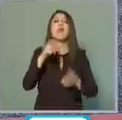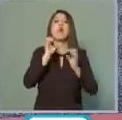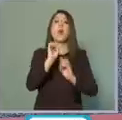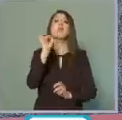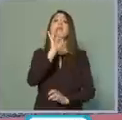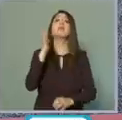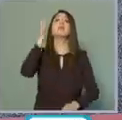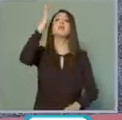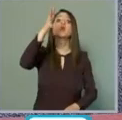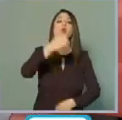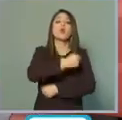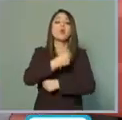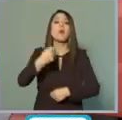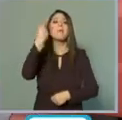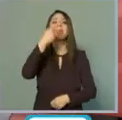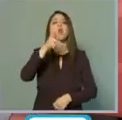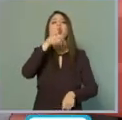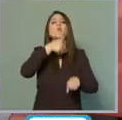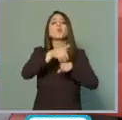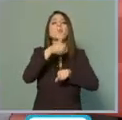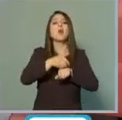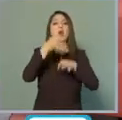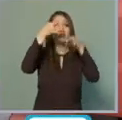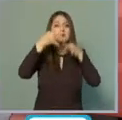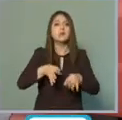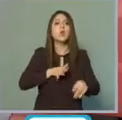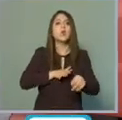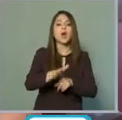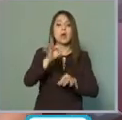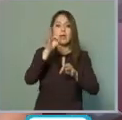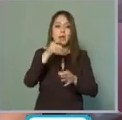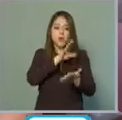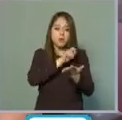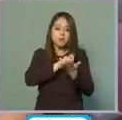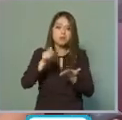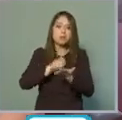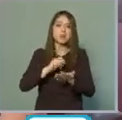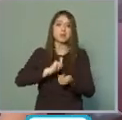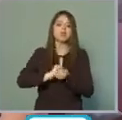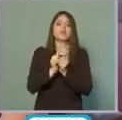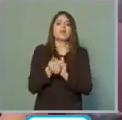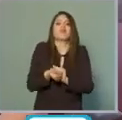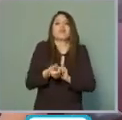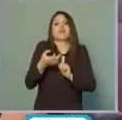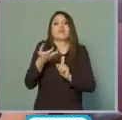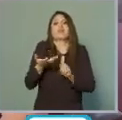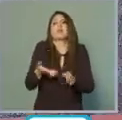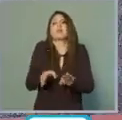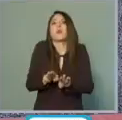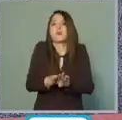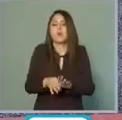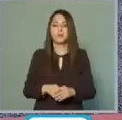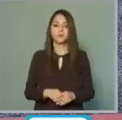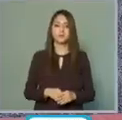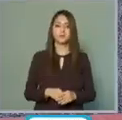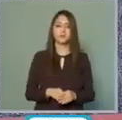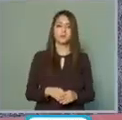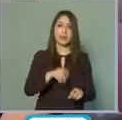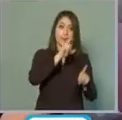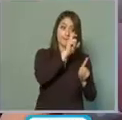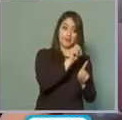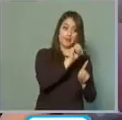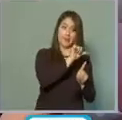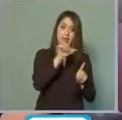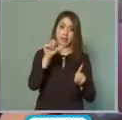y a partir de qué número sabemos que es correcto? Excelente, muy bien, muy buena pregunta. De 20 a